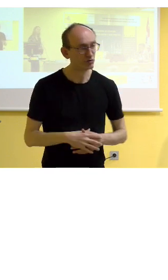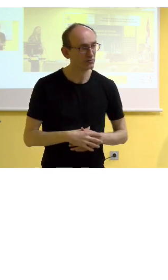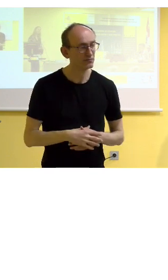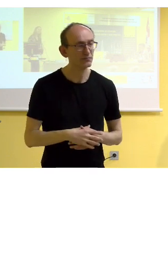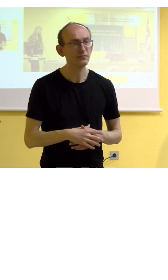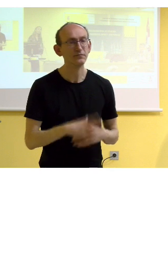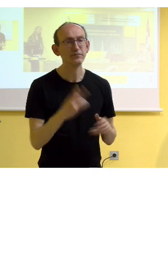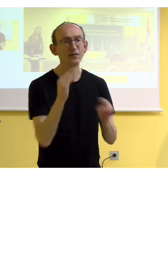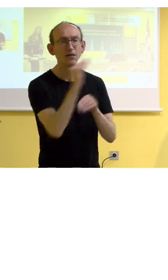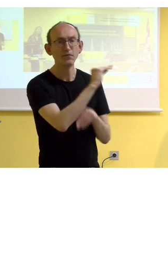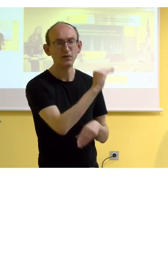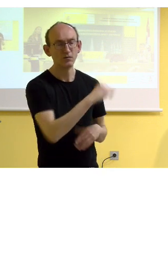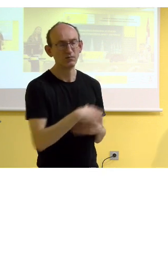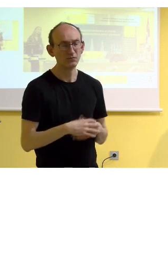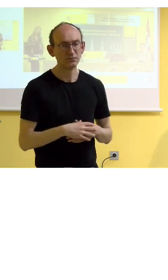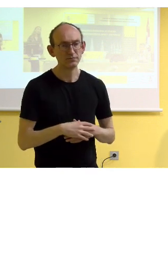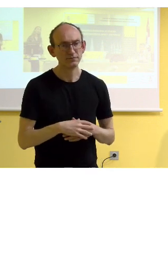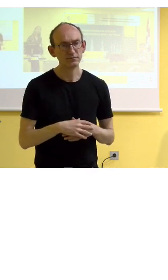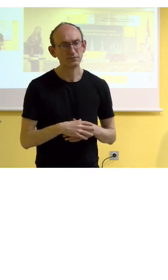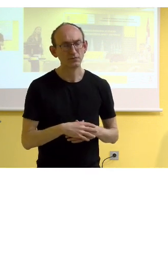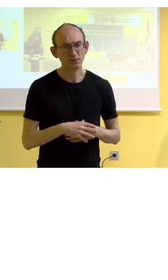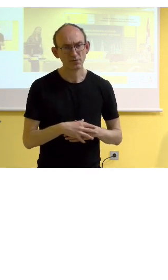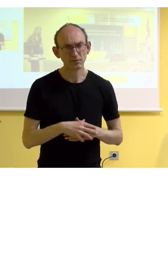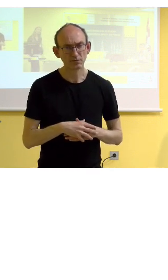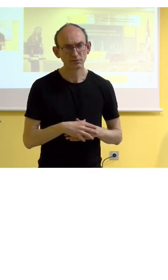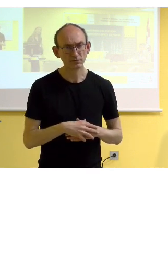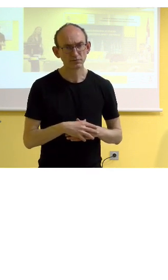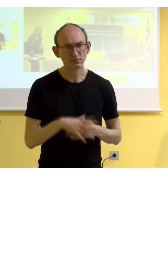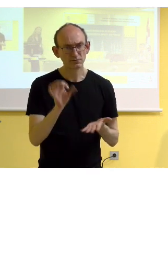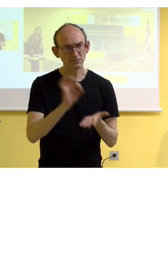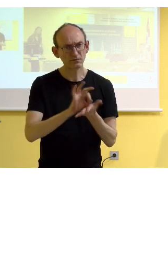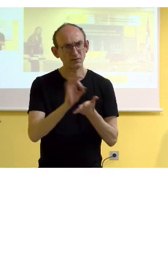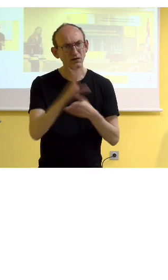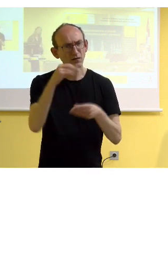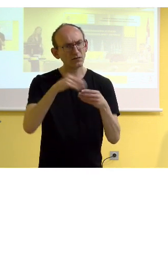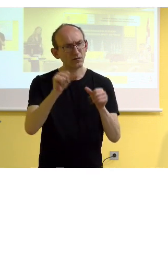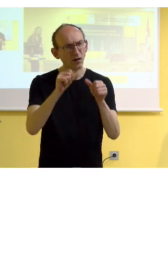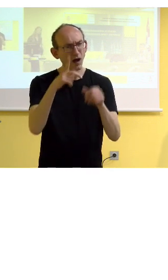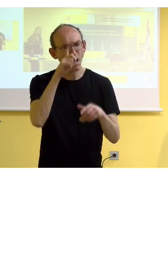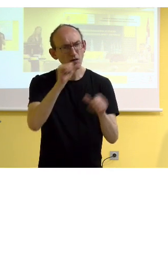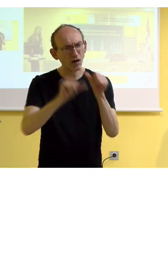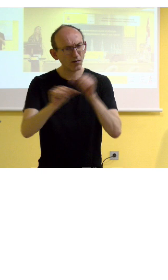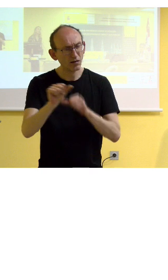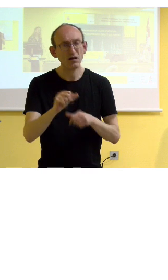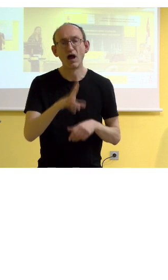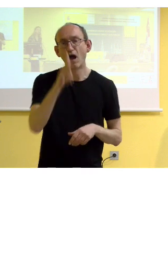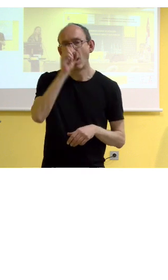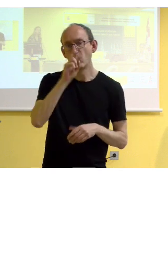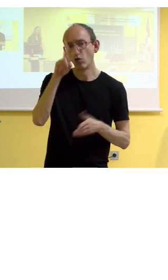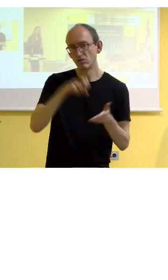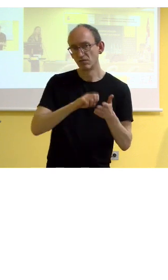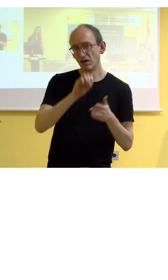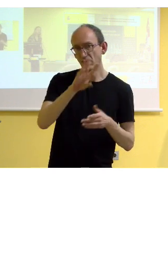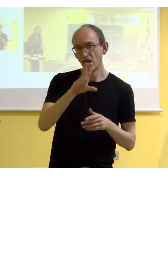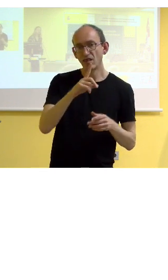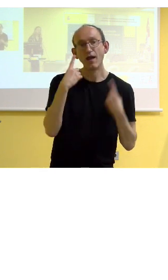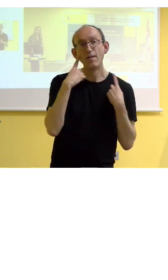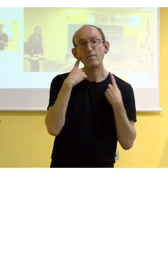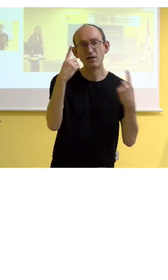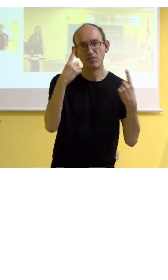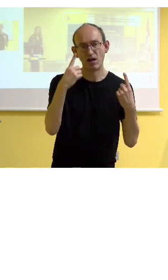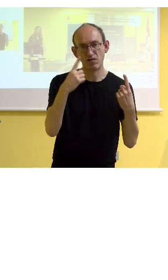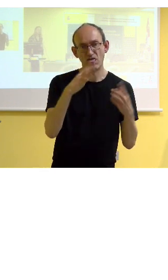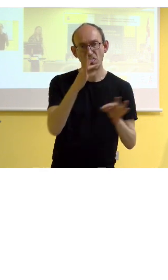¿Desde qué año ya están? Espere. Desde el 2013. El 2013 fue el primer año que hicimos 6